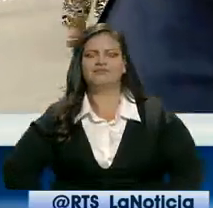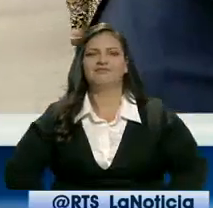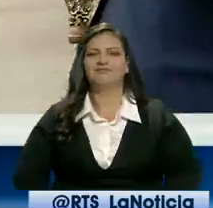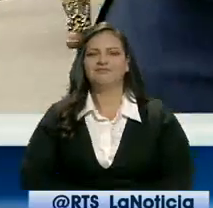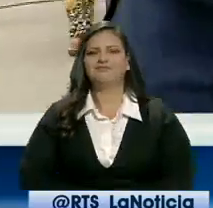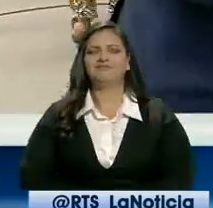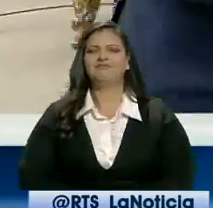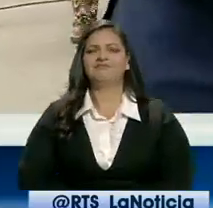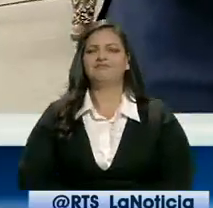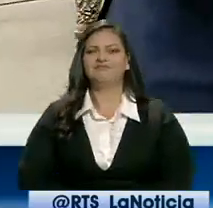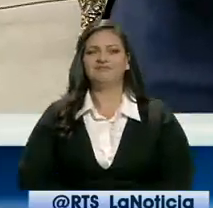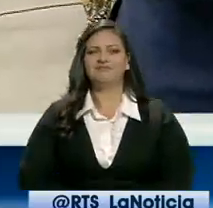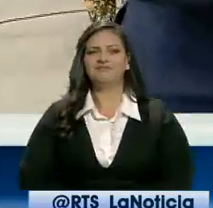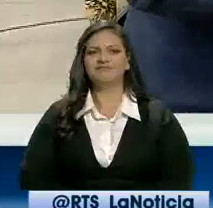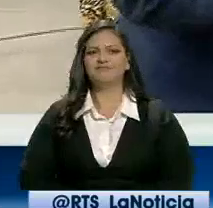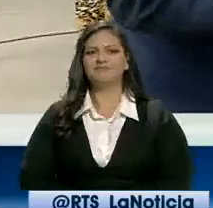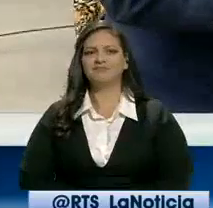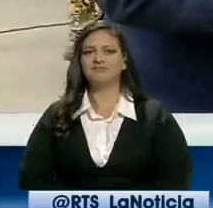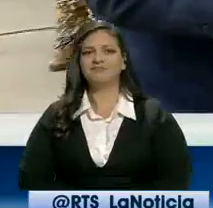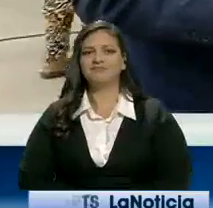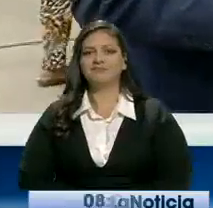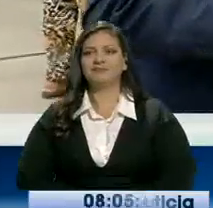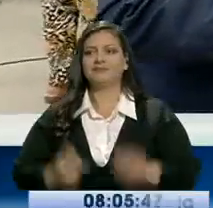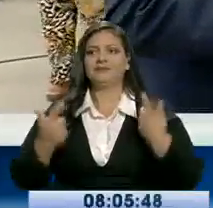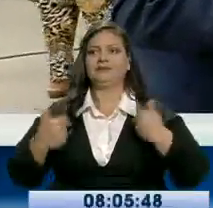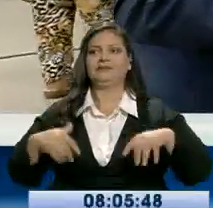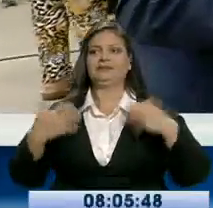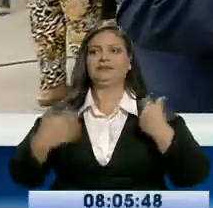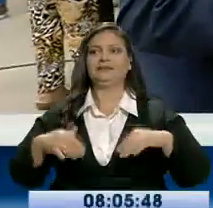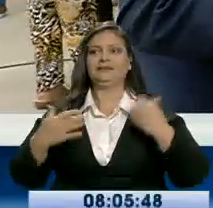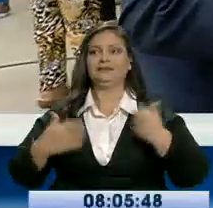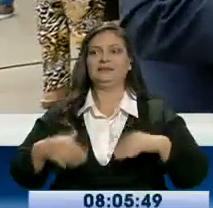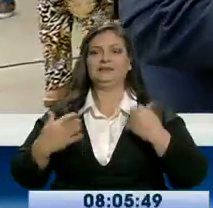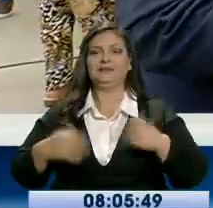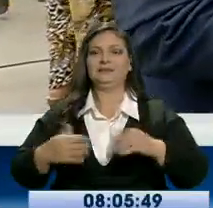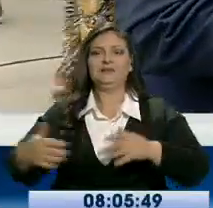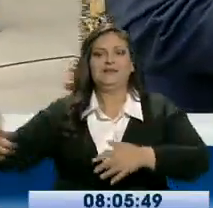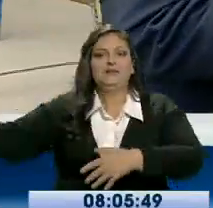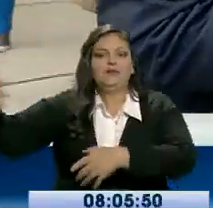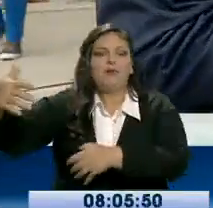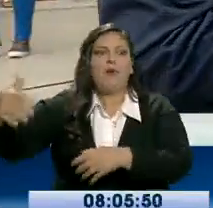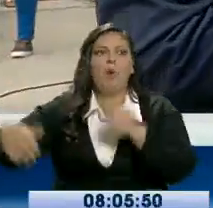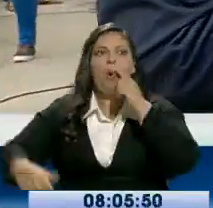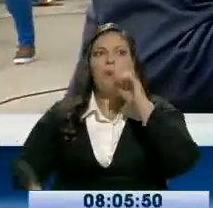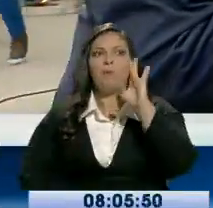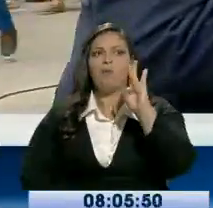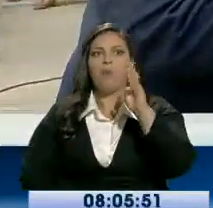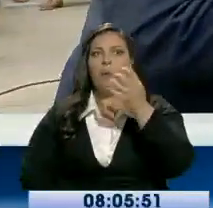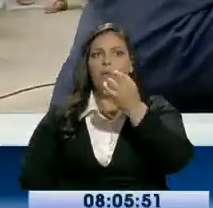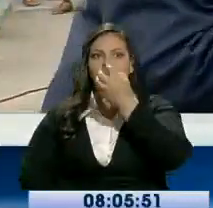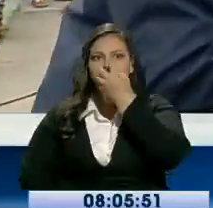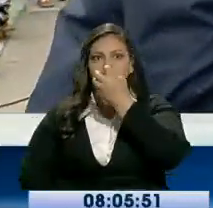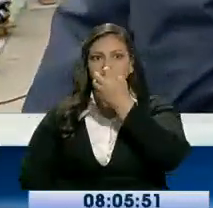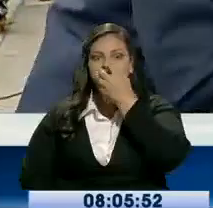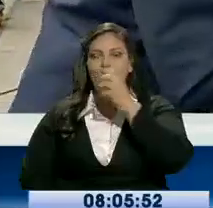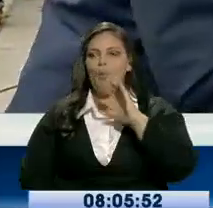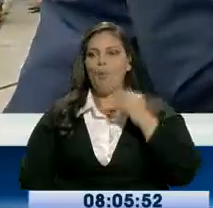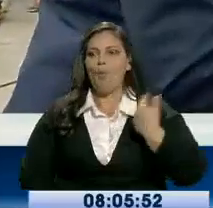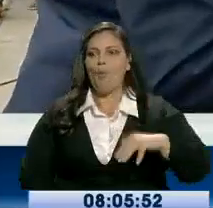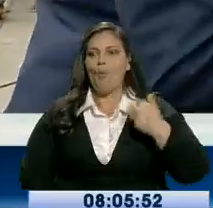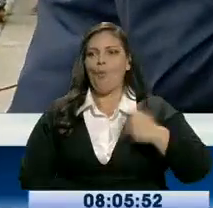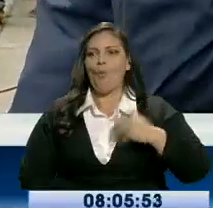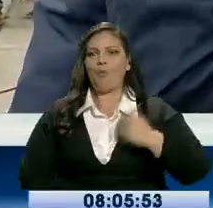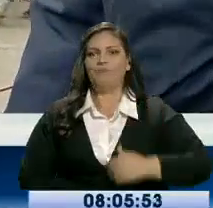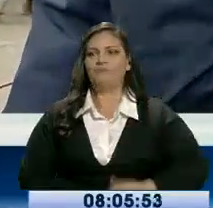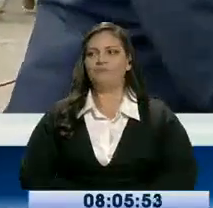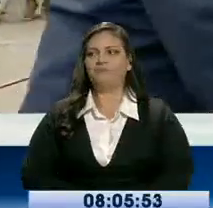¿eh? Oiga, por aquí tengo problemas ahora. Va a ver usted los problemas que voy a tener después. Qué gusto tenerle aquí.